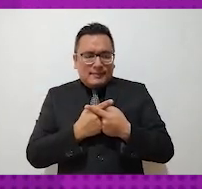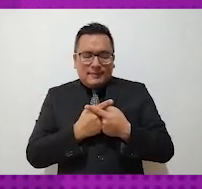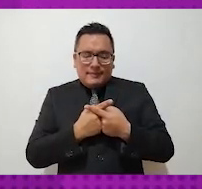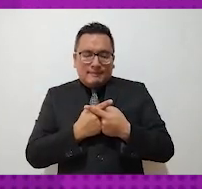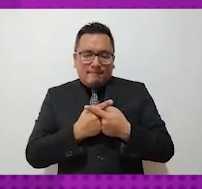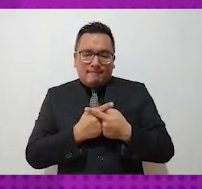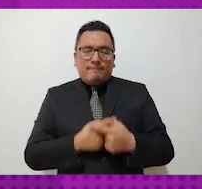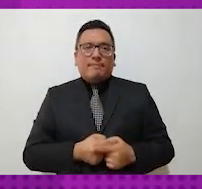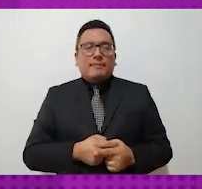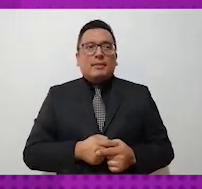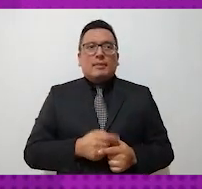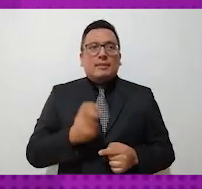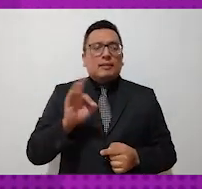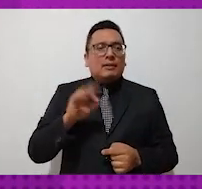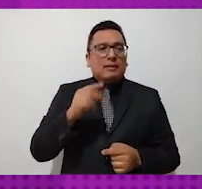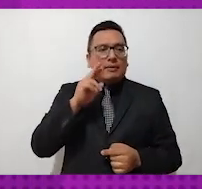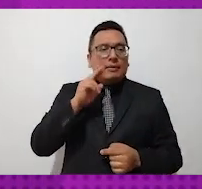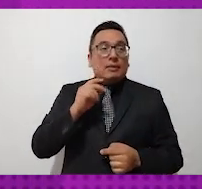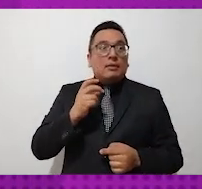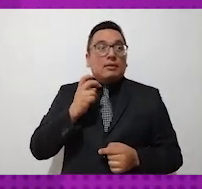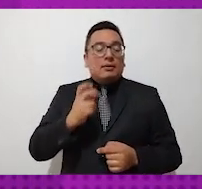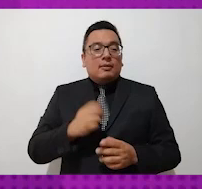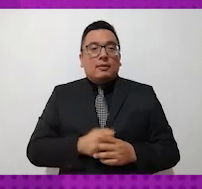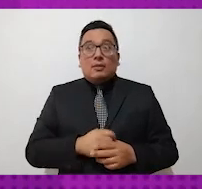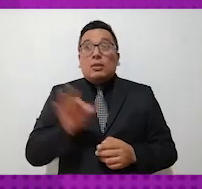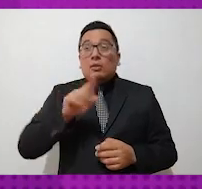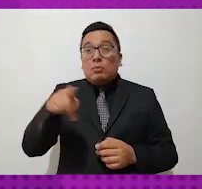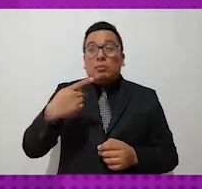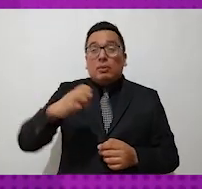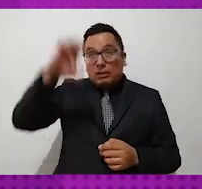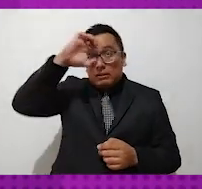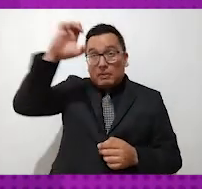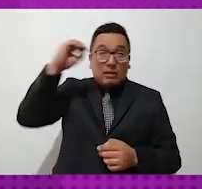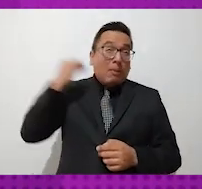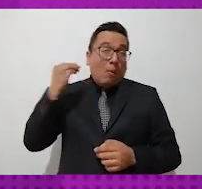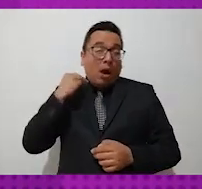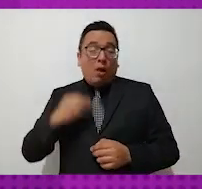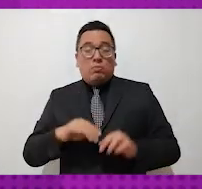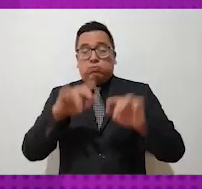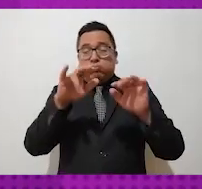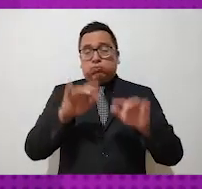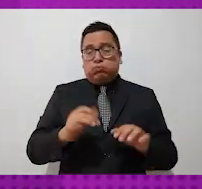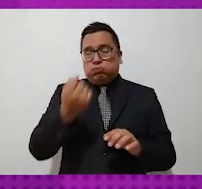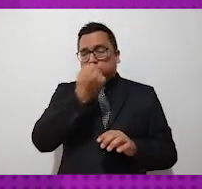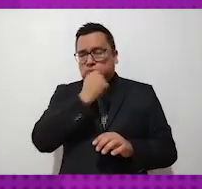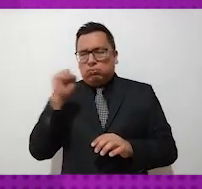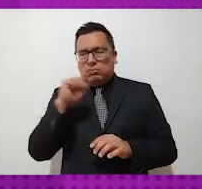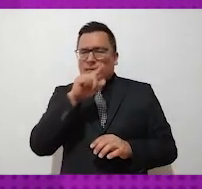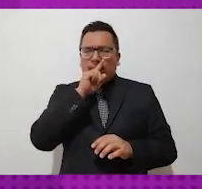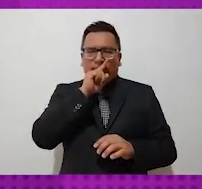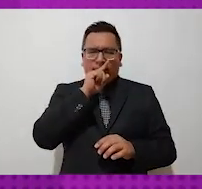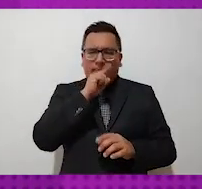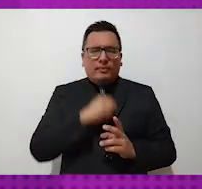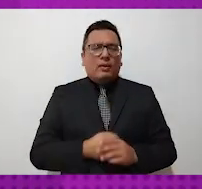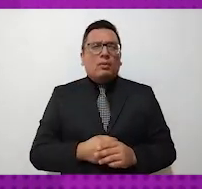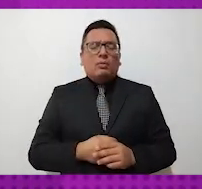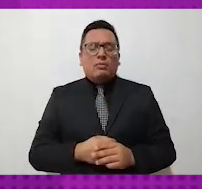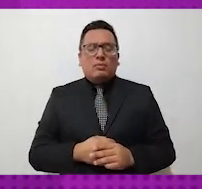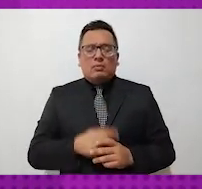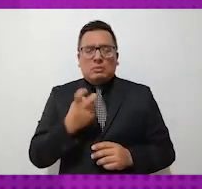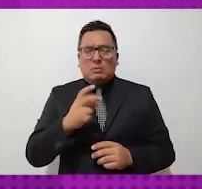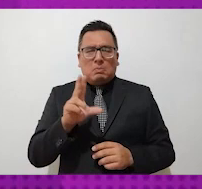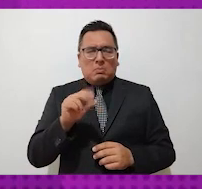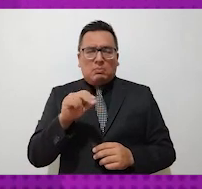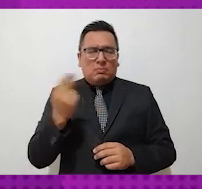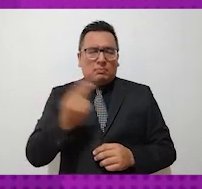hay una formalidad, no necesitan tener un lenguaje jurídico altísimo, conocerlo, no se exige